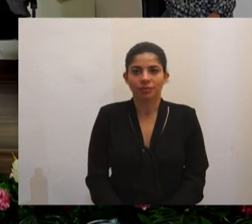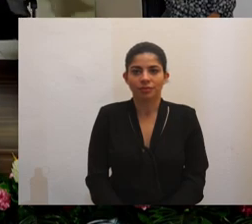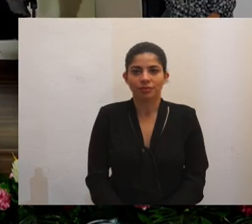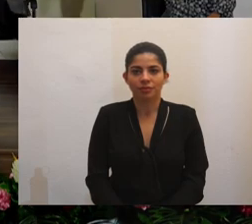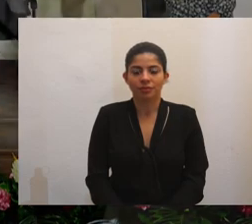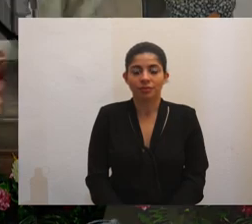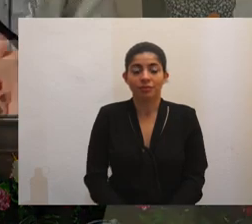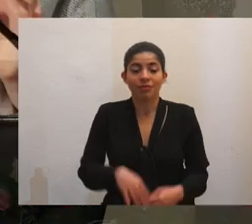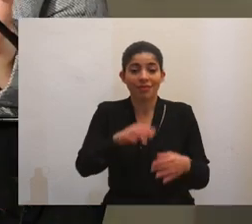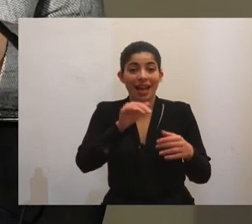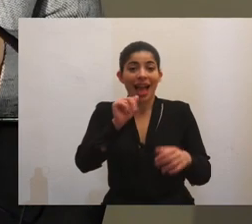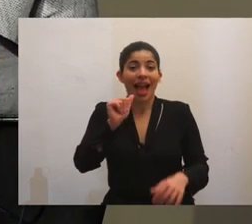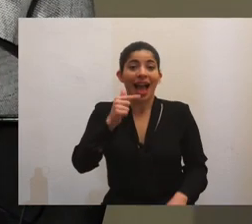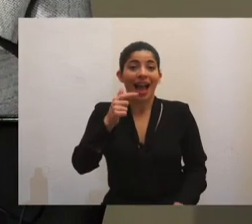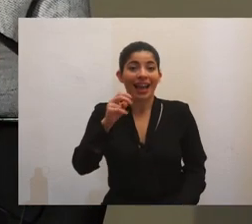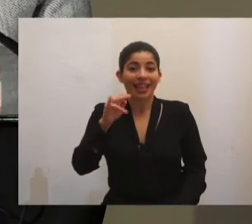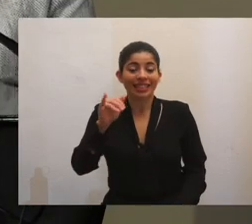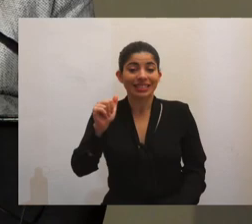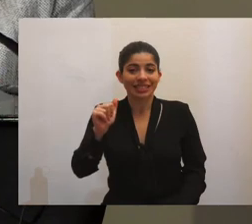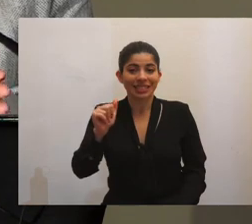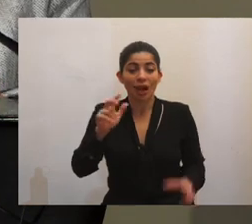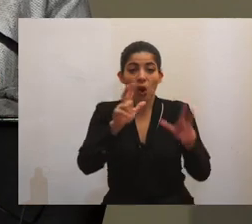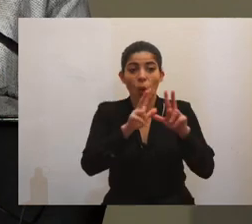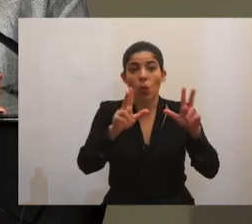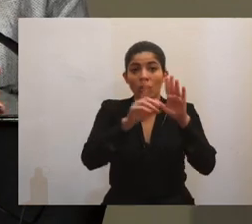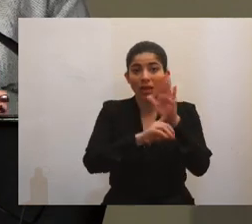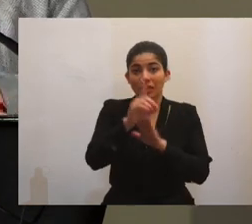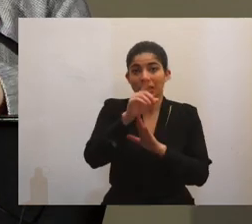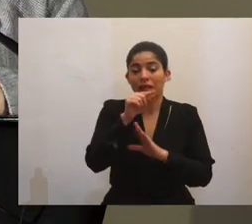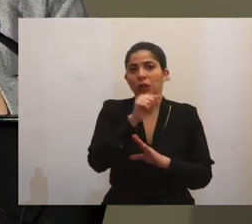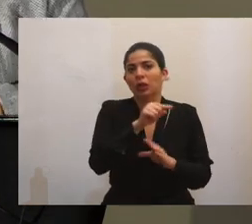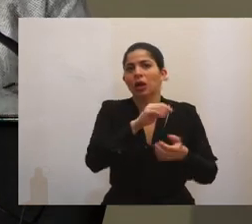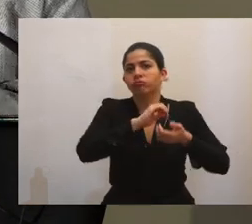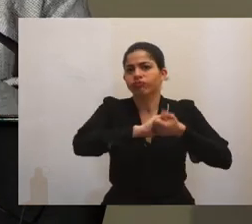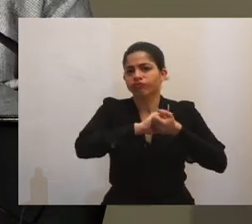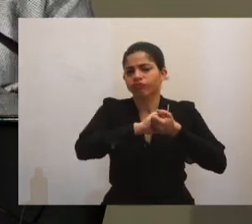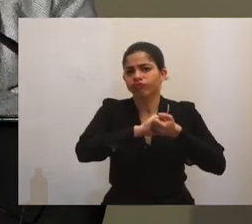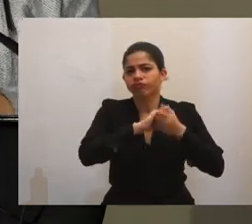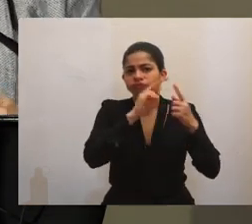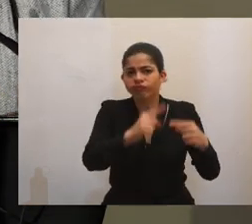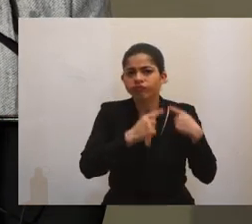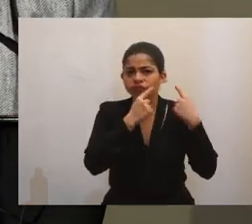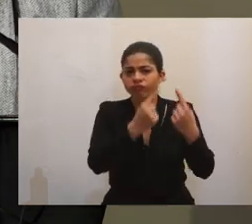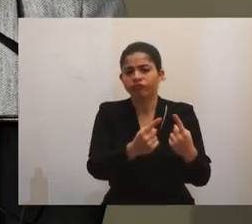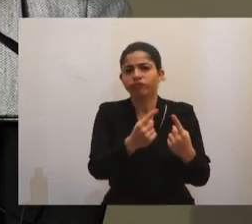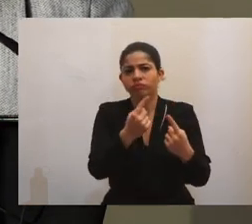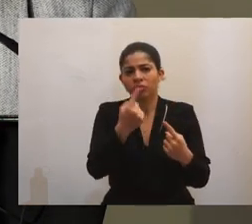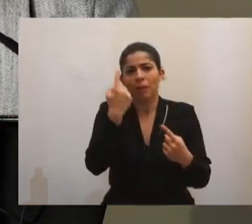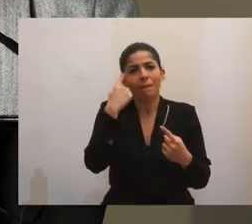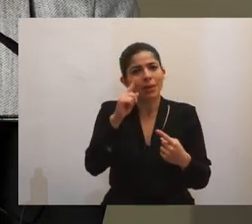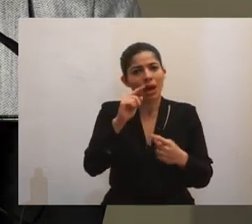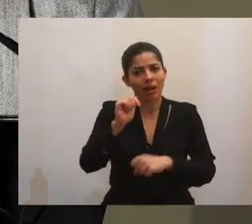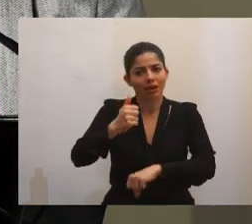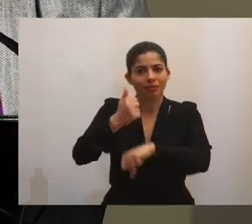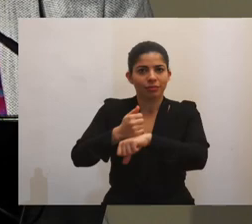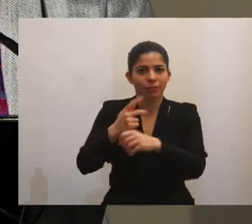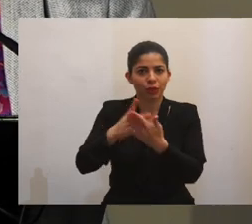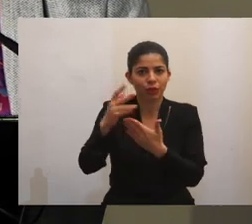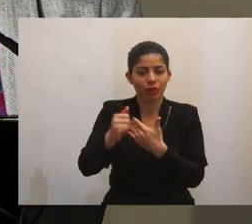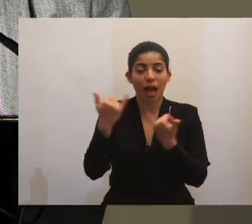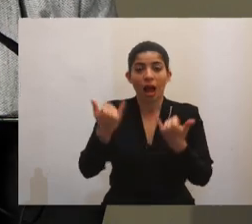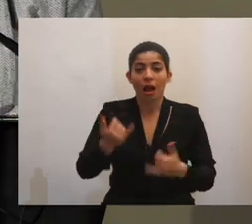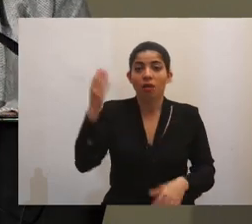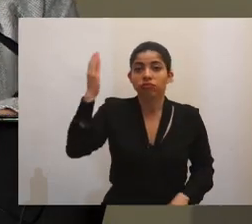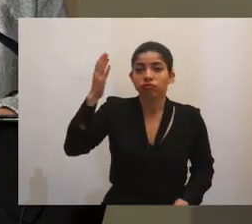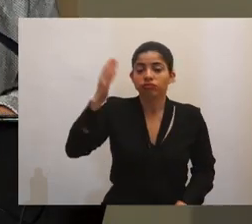La Agencia de la ONU para el Desarrollo ha sido otra aliada estratégica para la materialización de este proyecto.